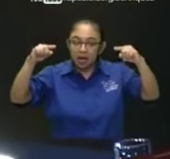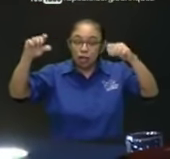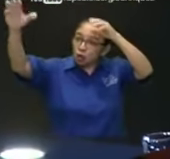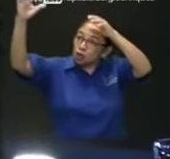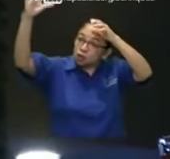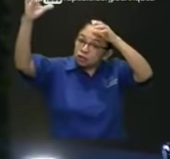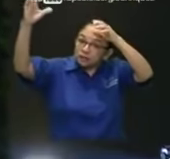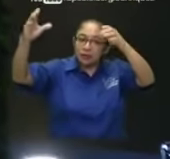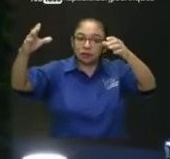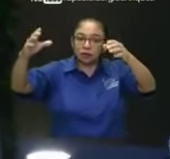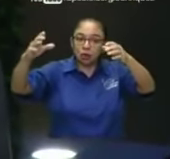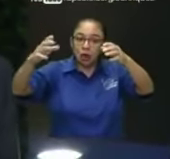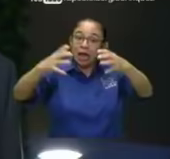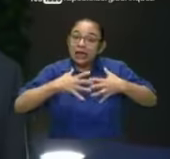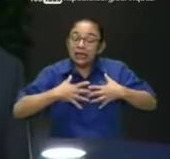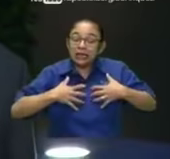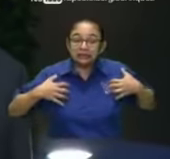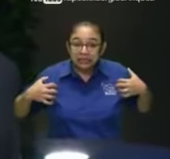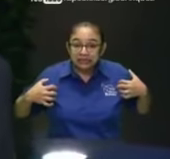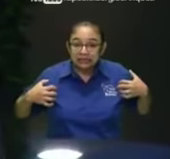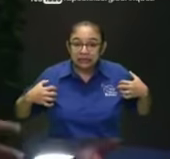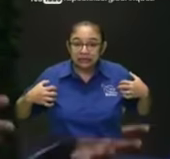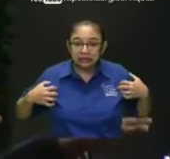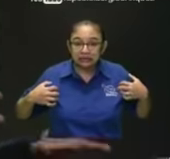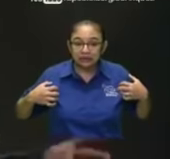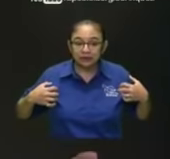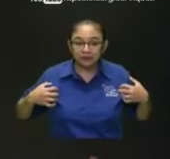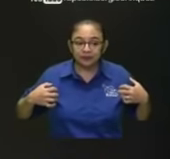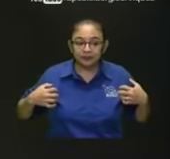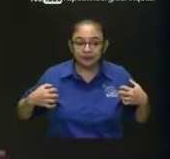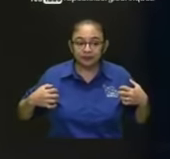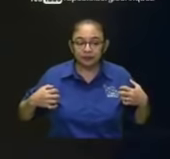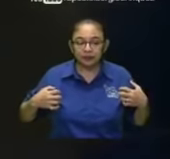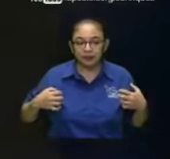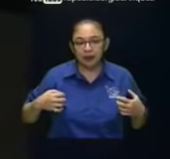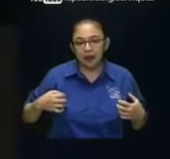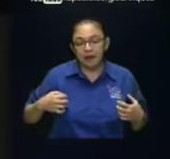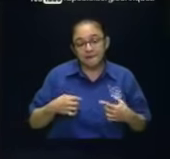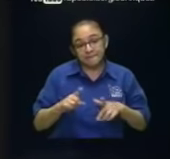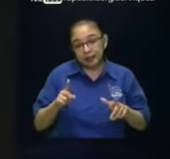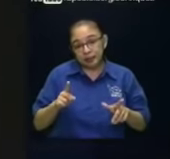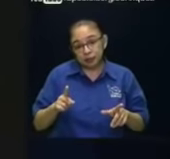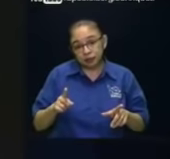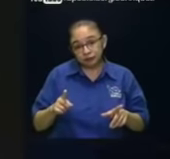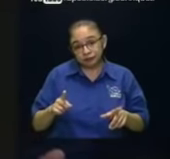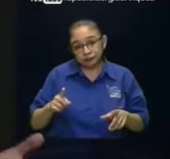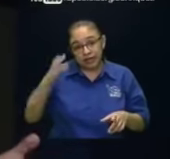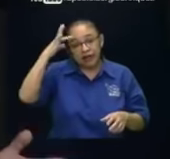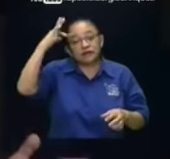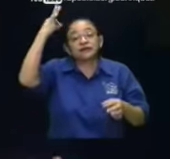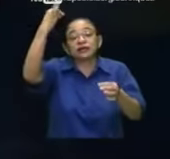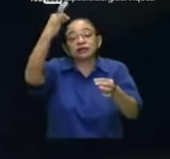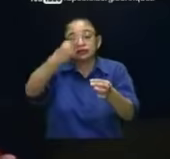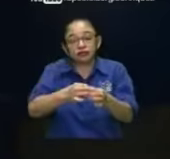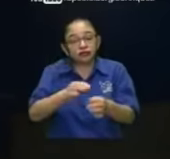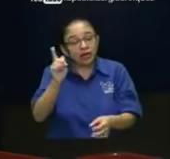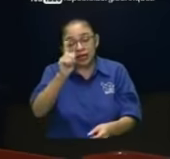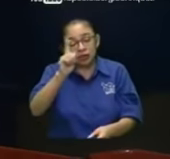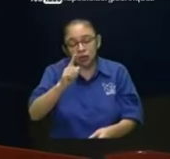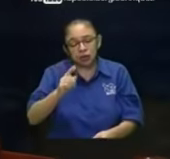las ciencias. Pero tenían algo que no tiene nada, que como que no combina. Eran muy inteligentes. Descubrieron muchas